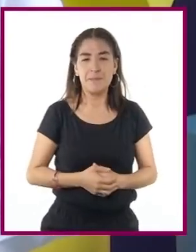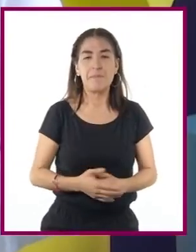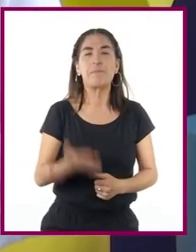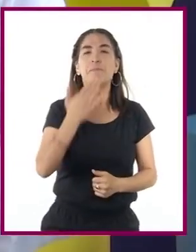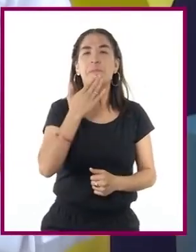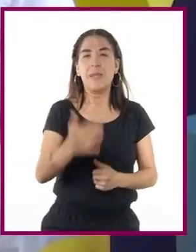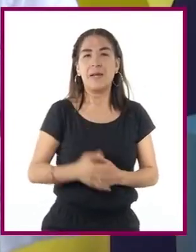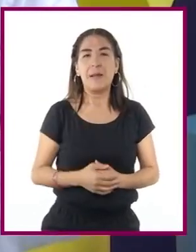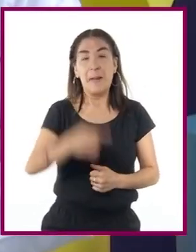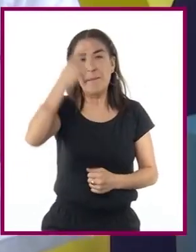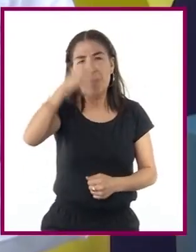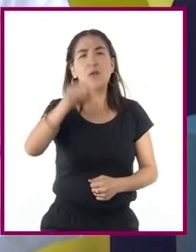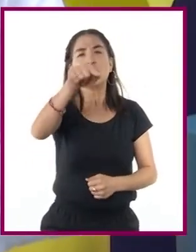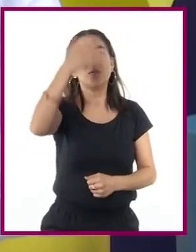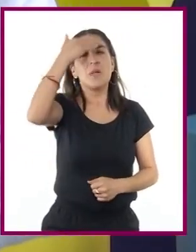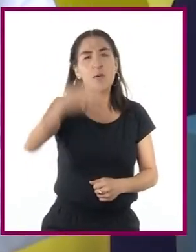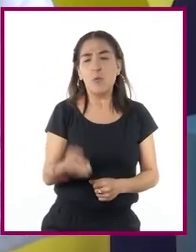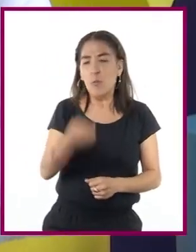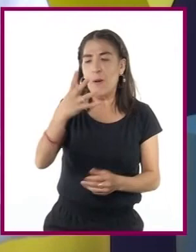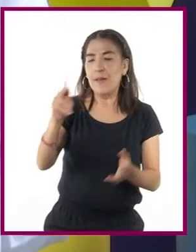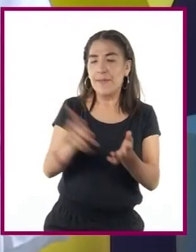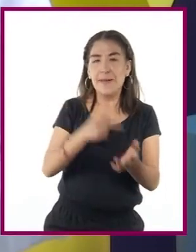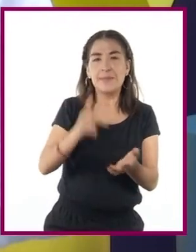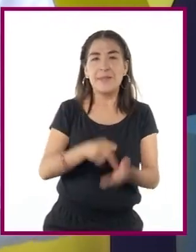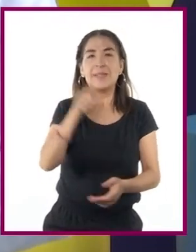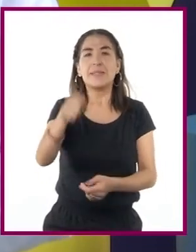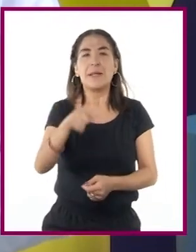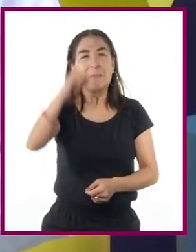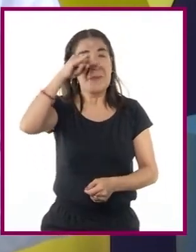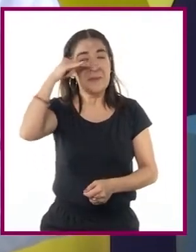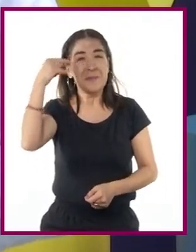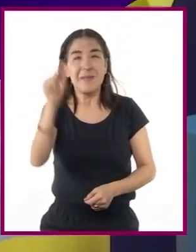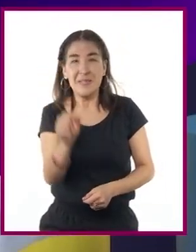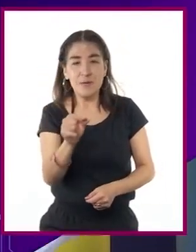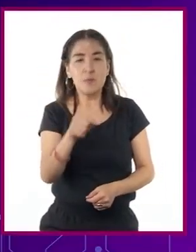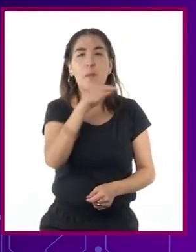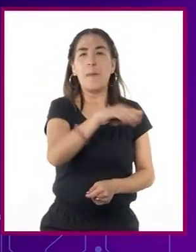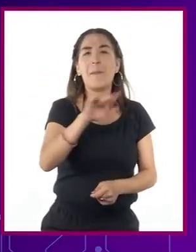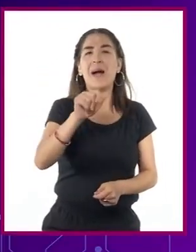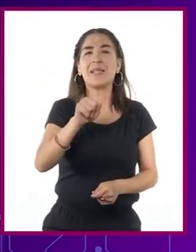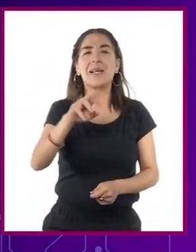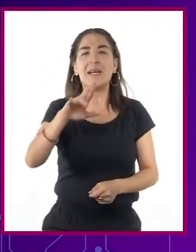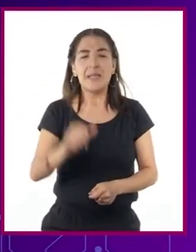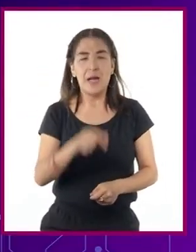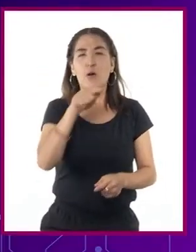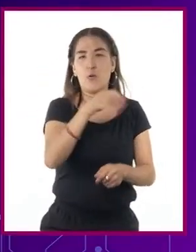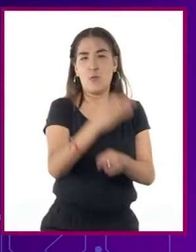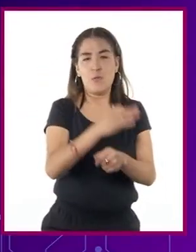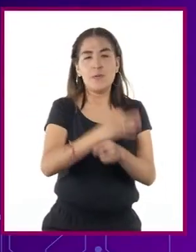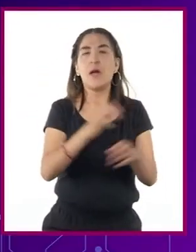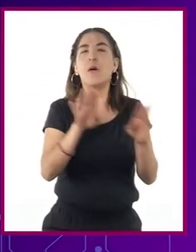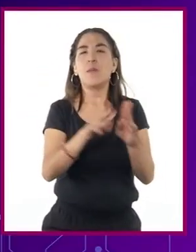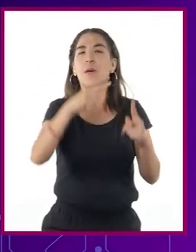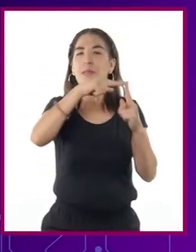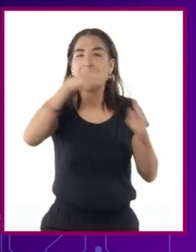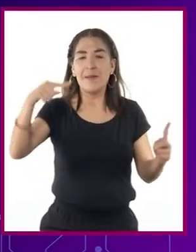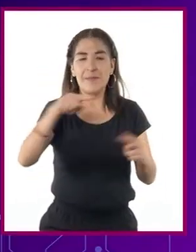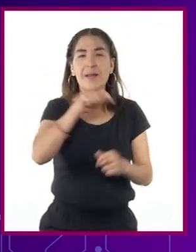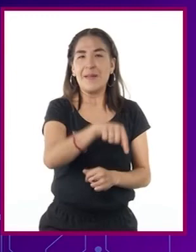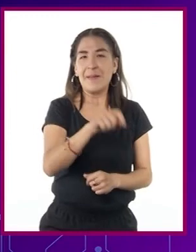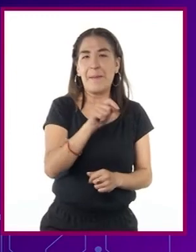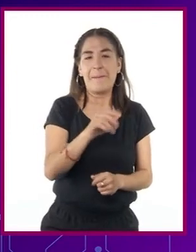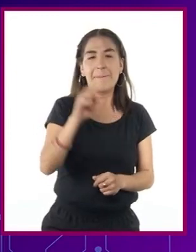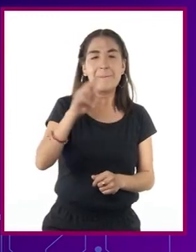bien, para conocer cuántas veces es más grande la bacteria que el virus, podemos dividir el tamaño de la bacteria entre el tamaño del